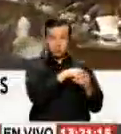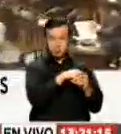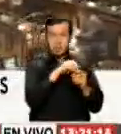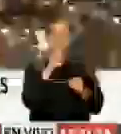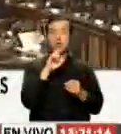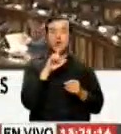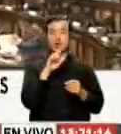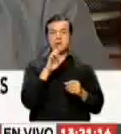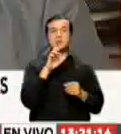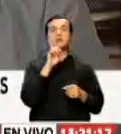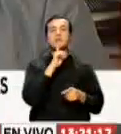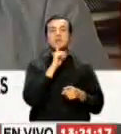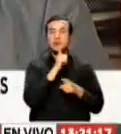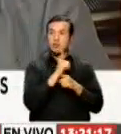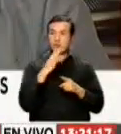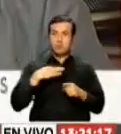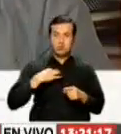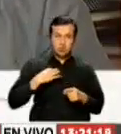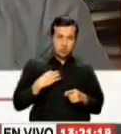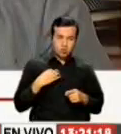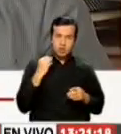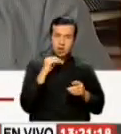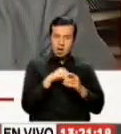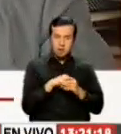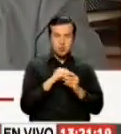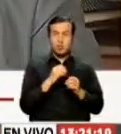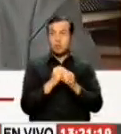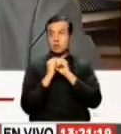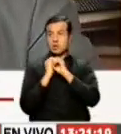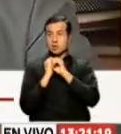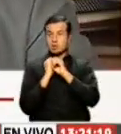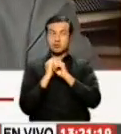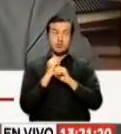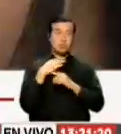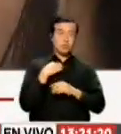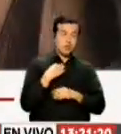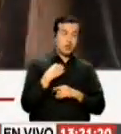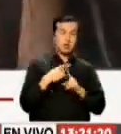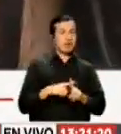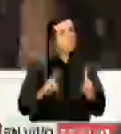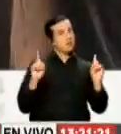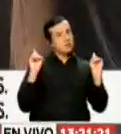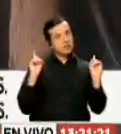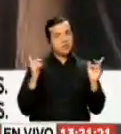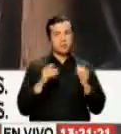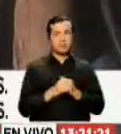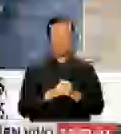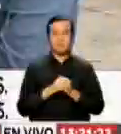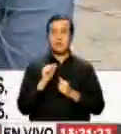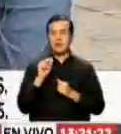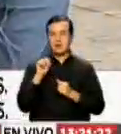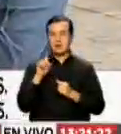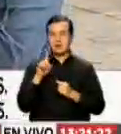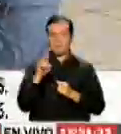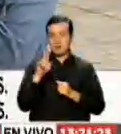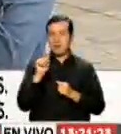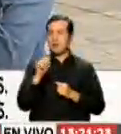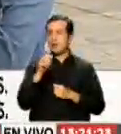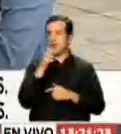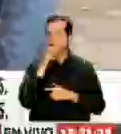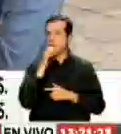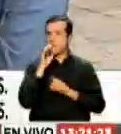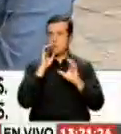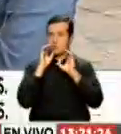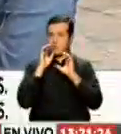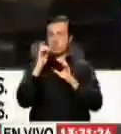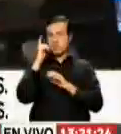debe ser voluntario. Y entre la voluntariedad y la obligación hay una muy gran diferencia. Según dijo Andrea Utreras, comunicadora y afectada